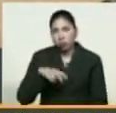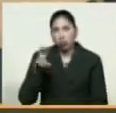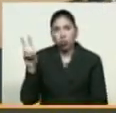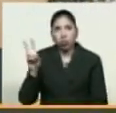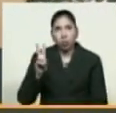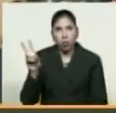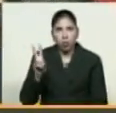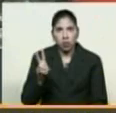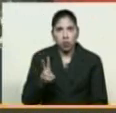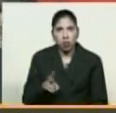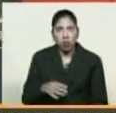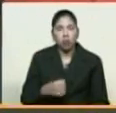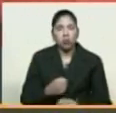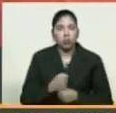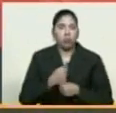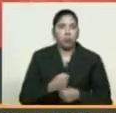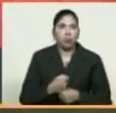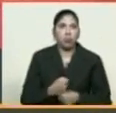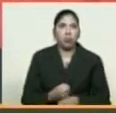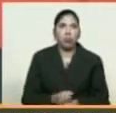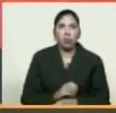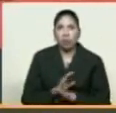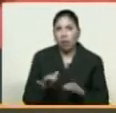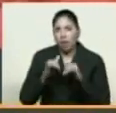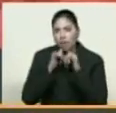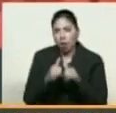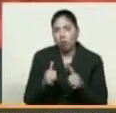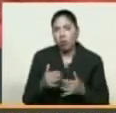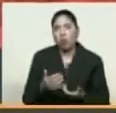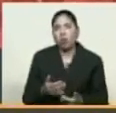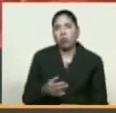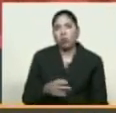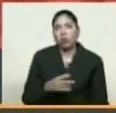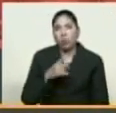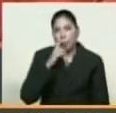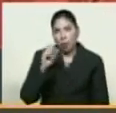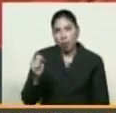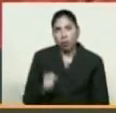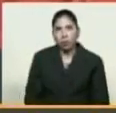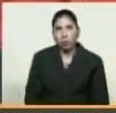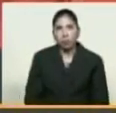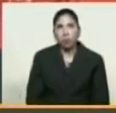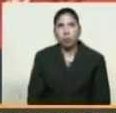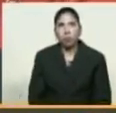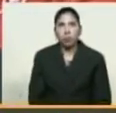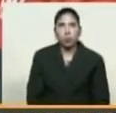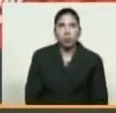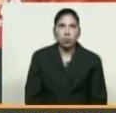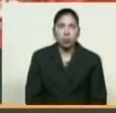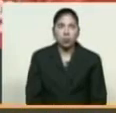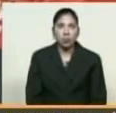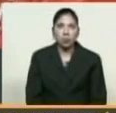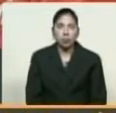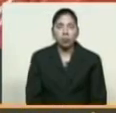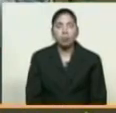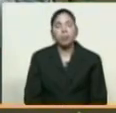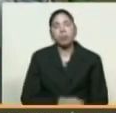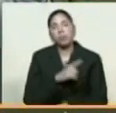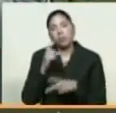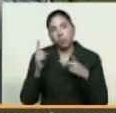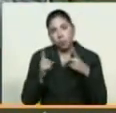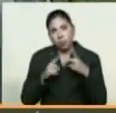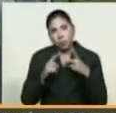movimiento Somos Venezuela, que anunció el presidente Nicolás Maduro. Y por otro lado,